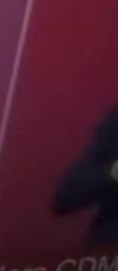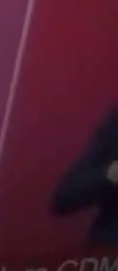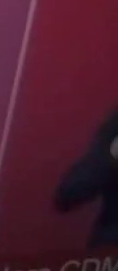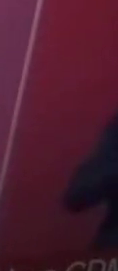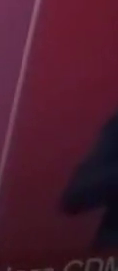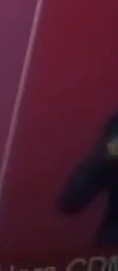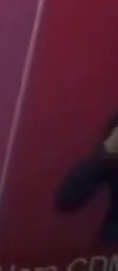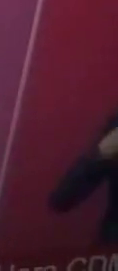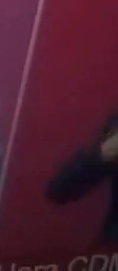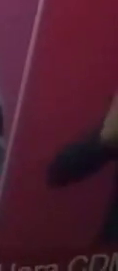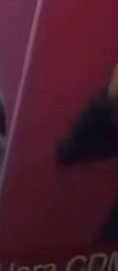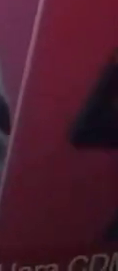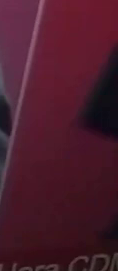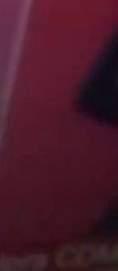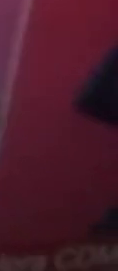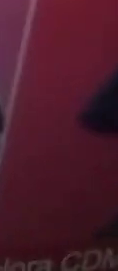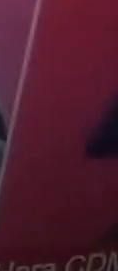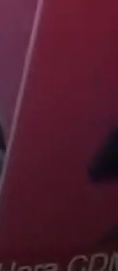siquiera